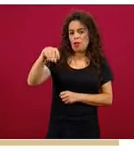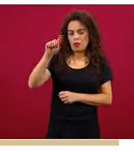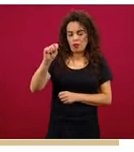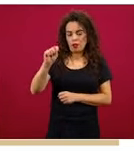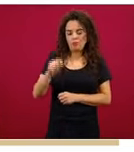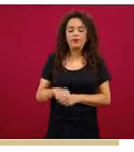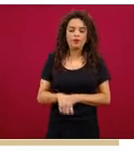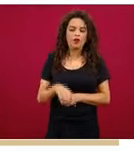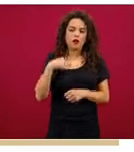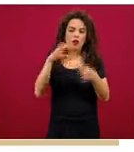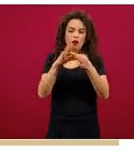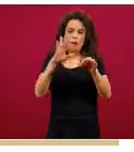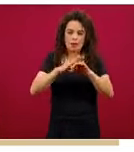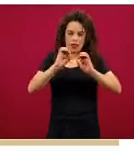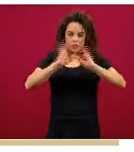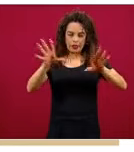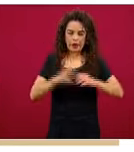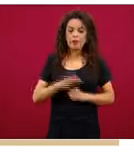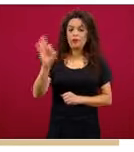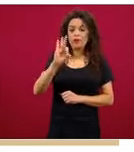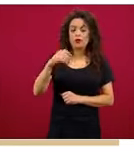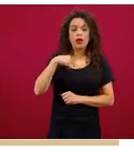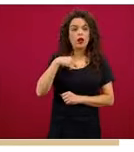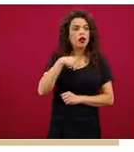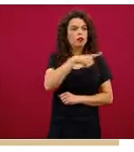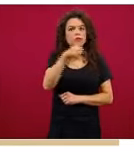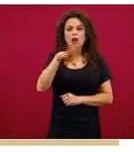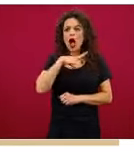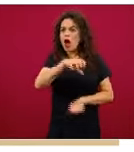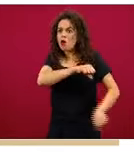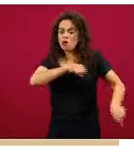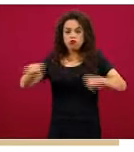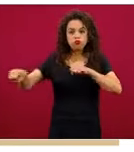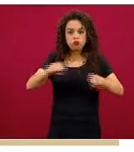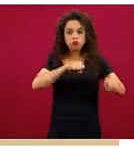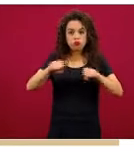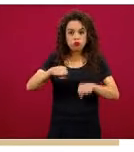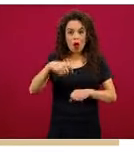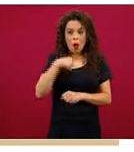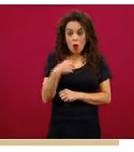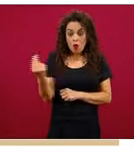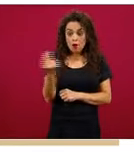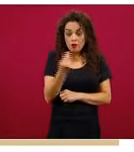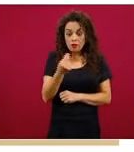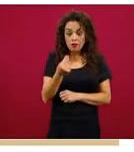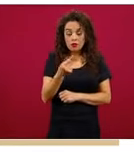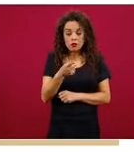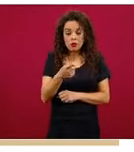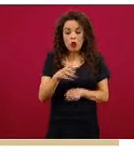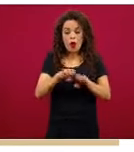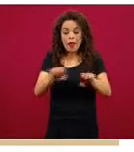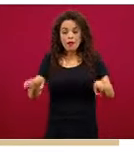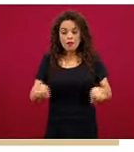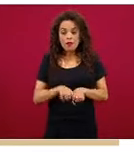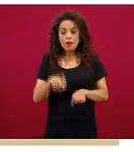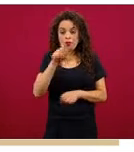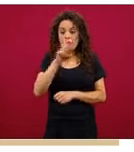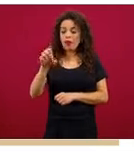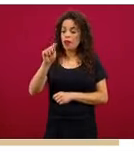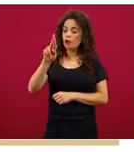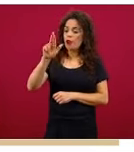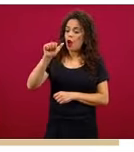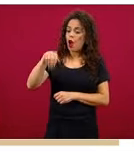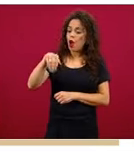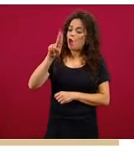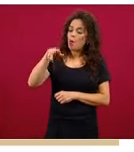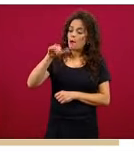yo tengo un sismo y necesito traumatólogos, equipos de traumatólogos, es decir, células